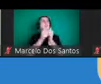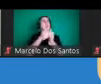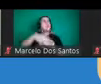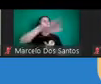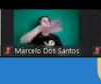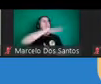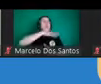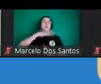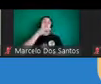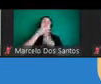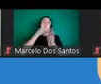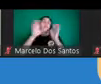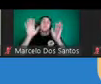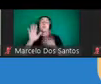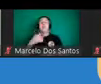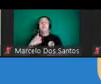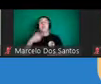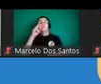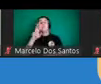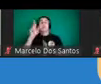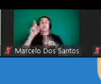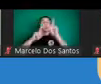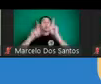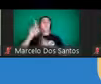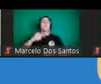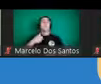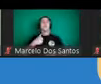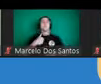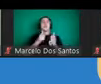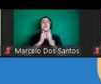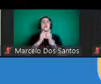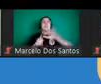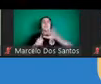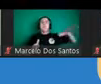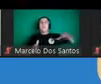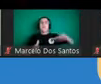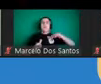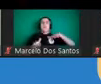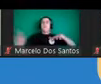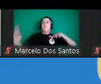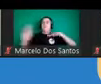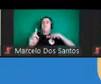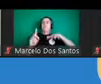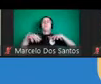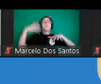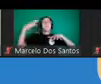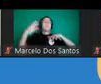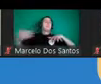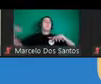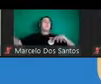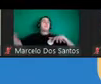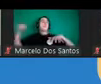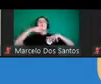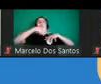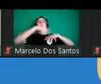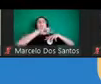en muchos lugares, hubo cambios de ingeniería, reacomodación del personal. Entonces, al ingresar esa persona, y